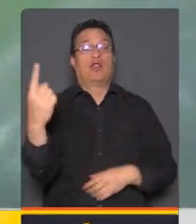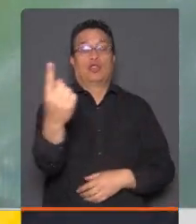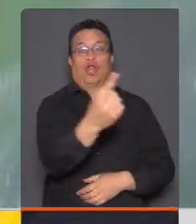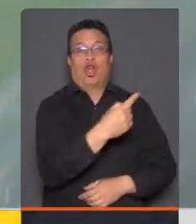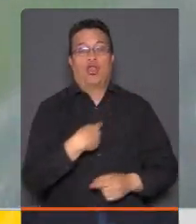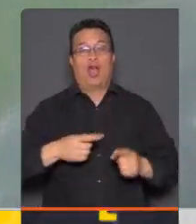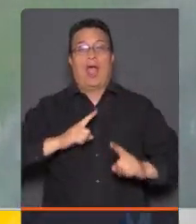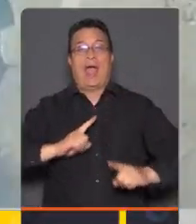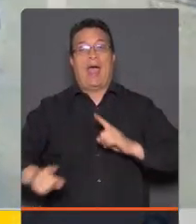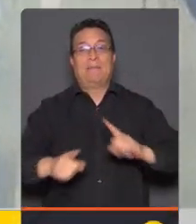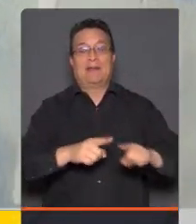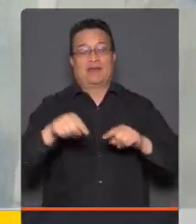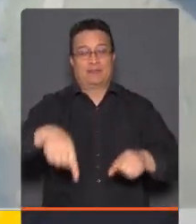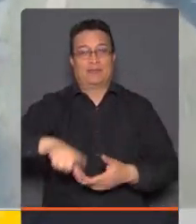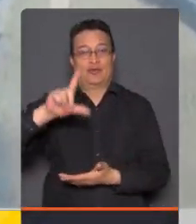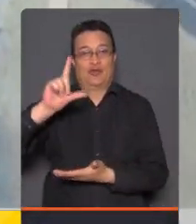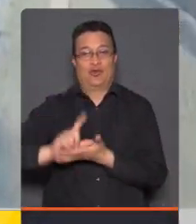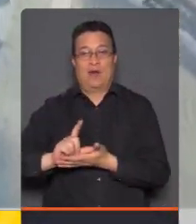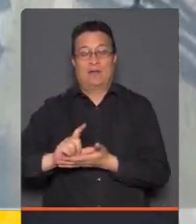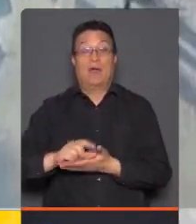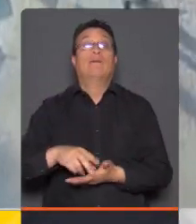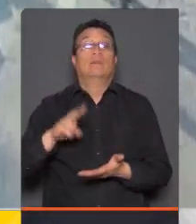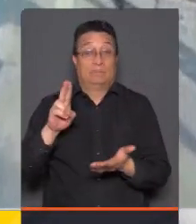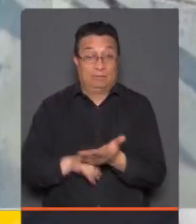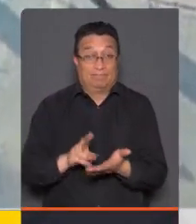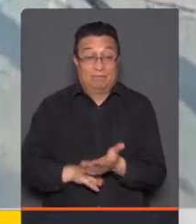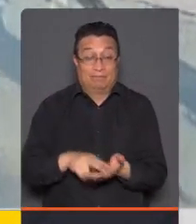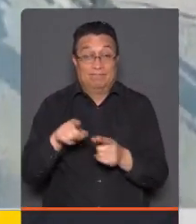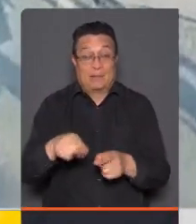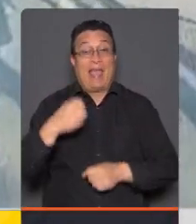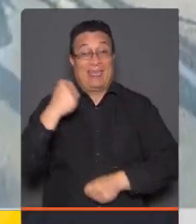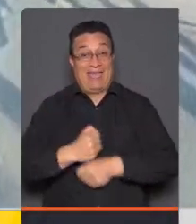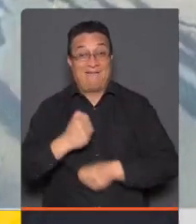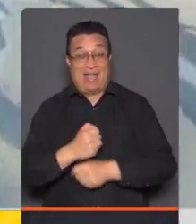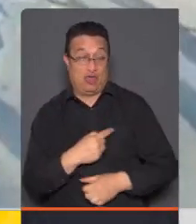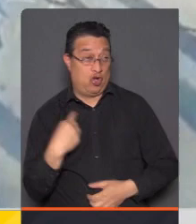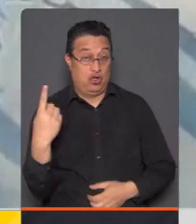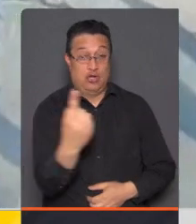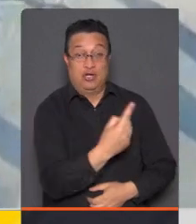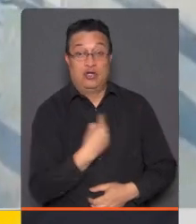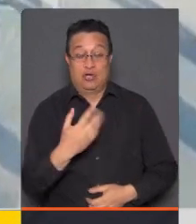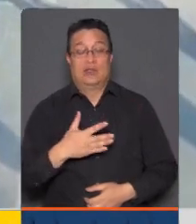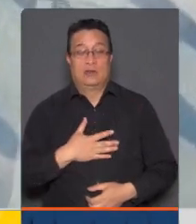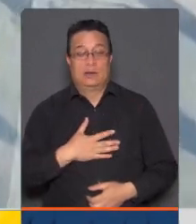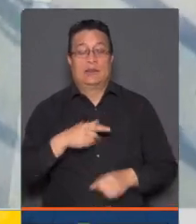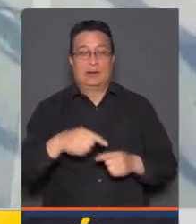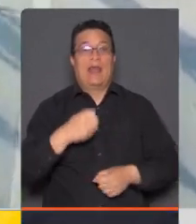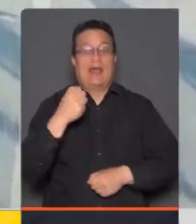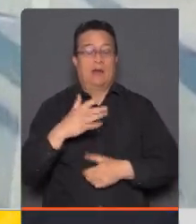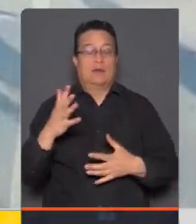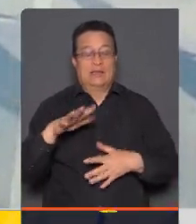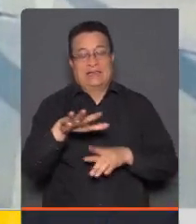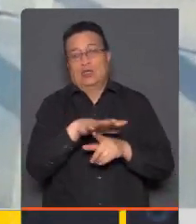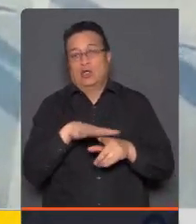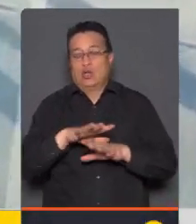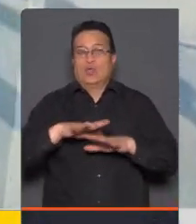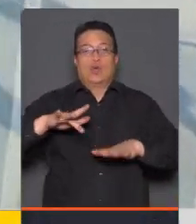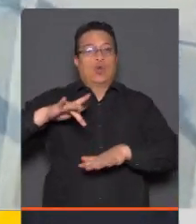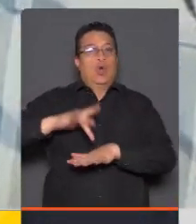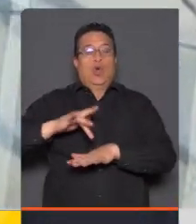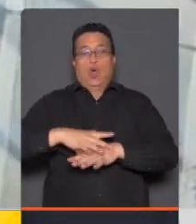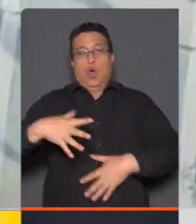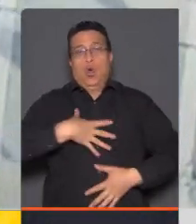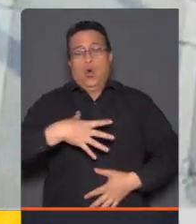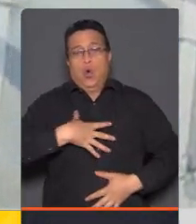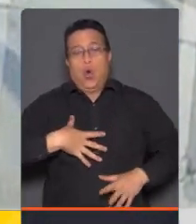este recinto. Lo cierto es que los trabajadores, por lo menos, vivieron una situación muy, muy tensa, de mucho miedo